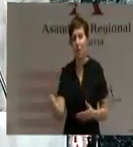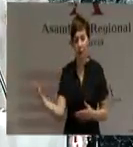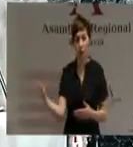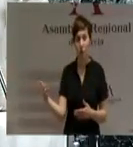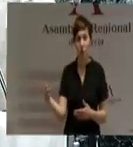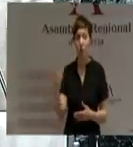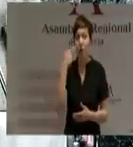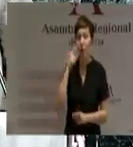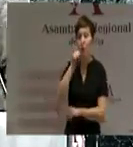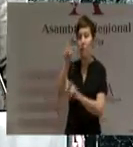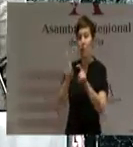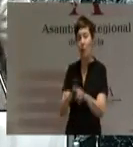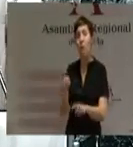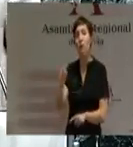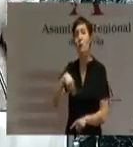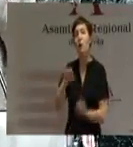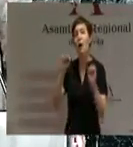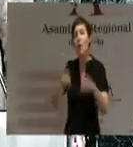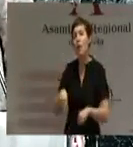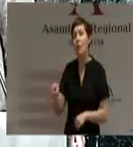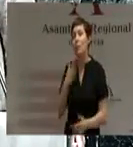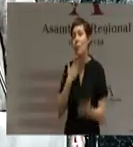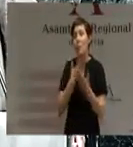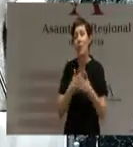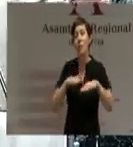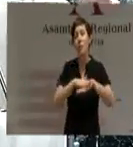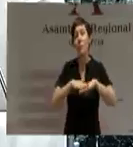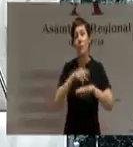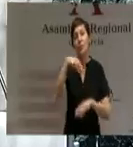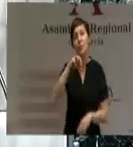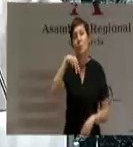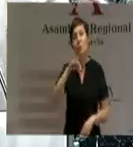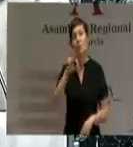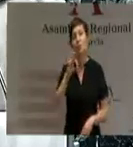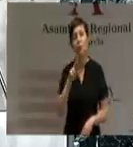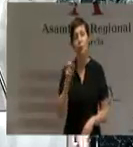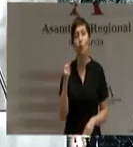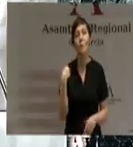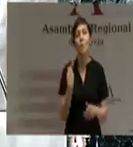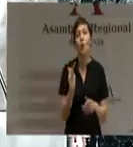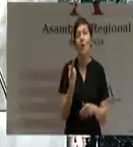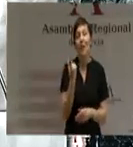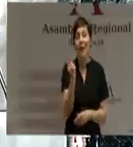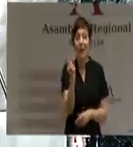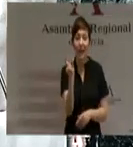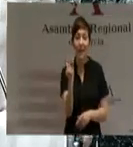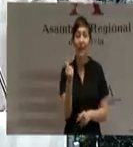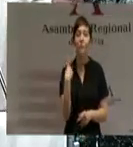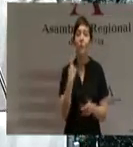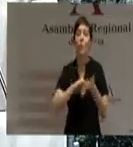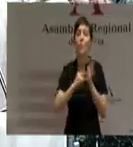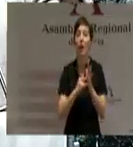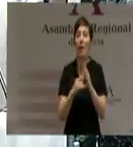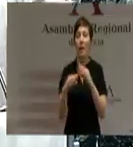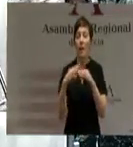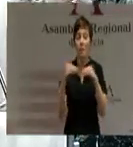acuerdo en exigir al Gobierno de España, al señor Montoro, que las cantidades del FLAM, del plan de proveedores, se